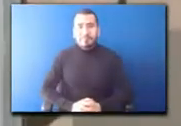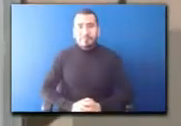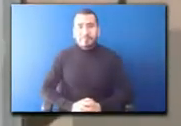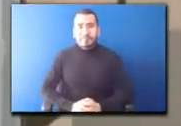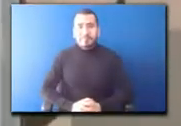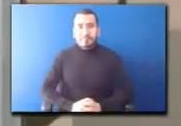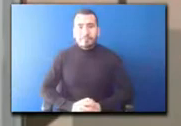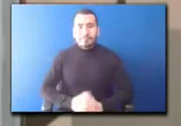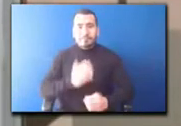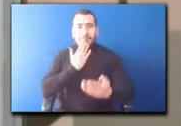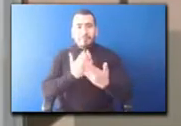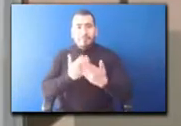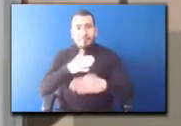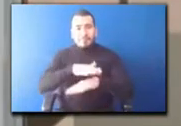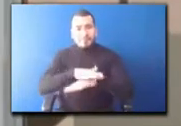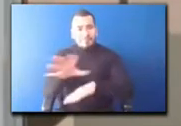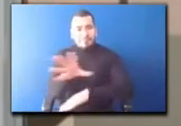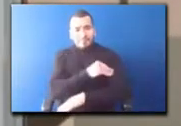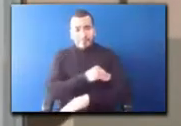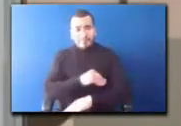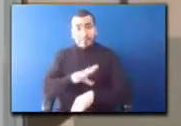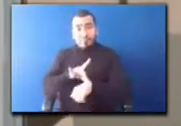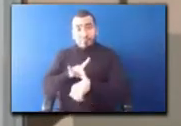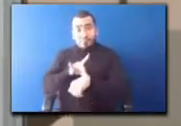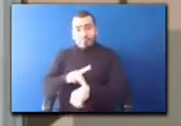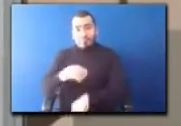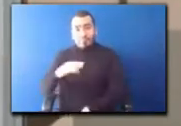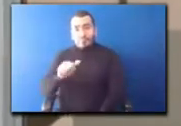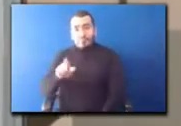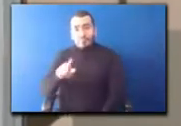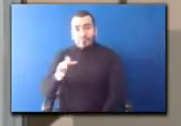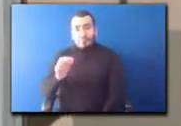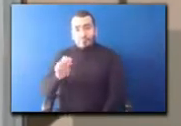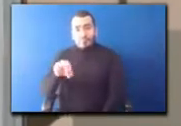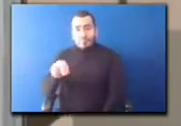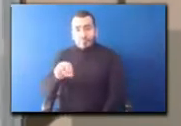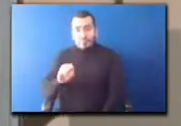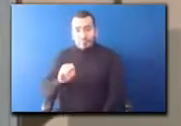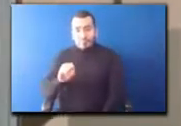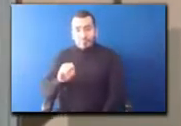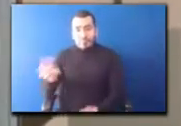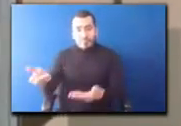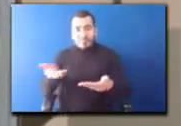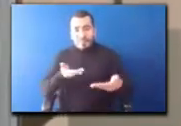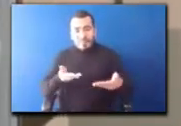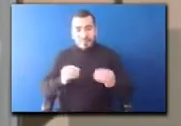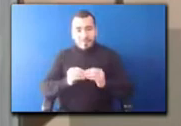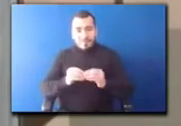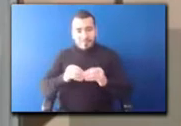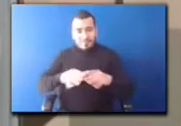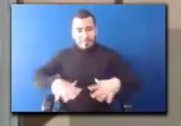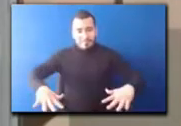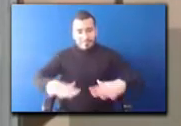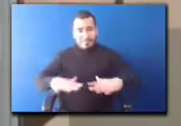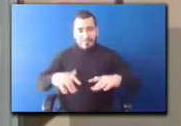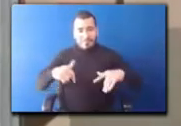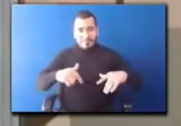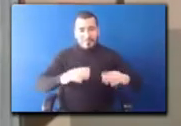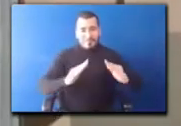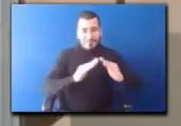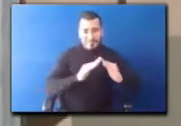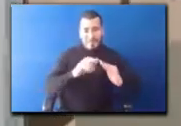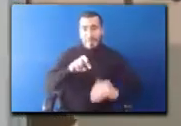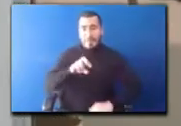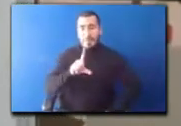Muy buenas tardes para todos. Doctor Castaño, bienvenido a su casa, a nuestra casa, a nuestro poli. Doctor Gualteros, doctora